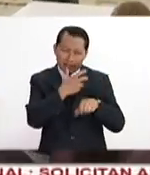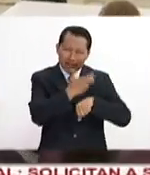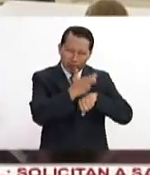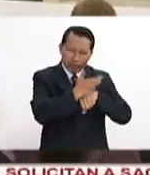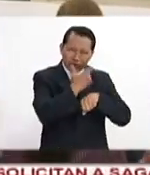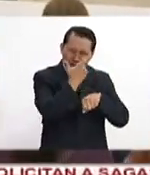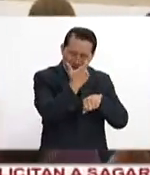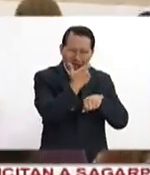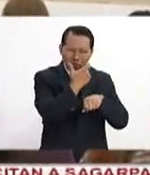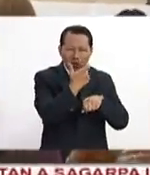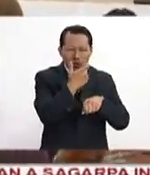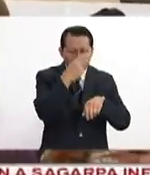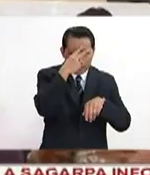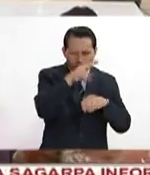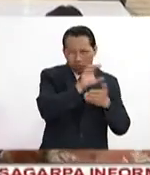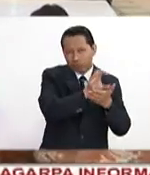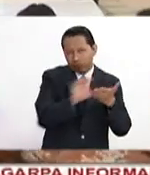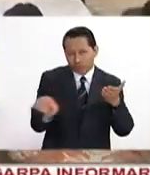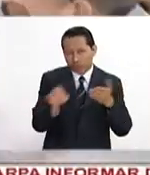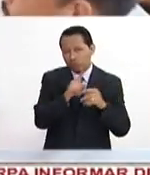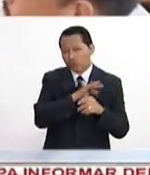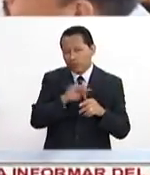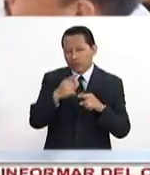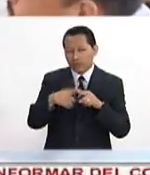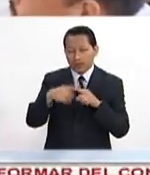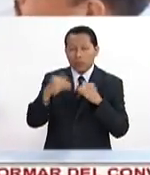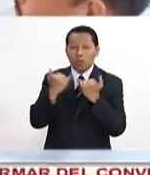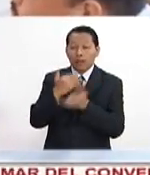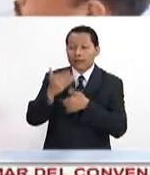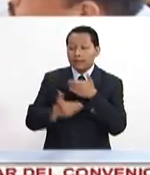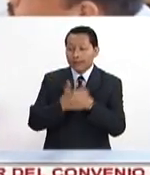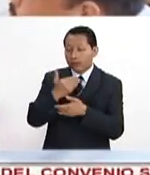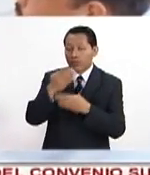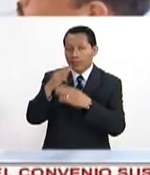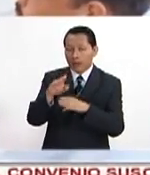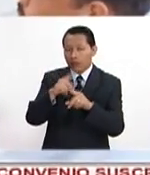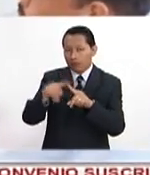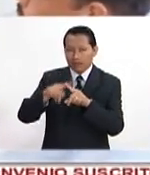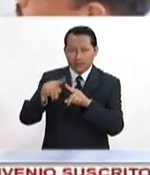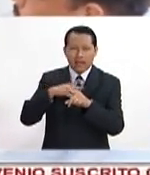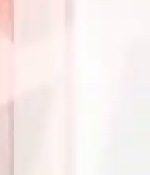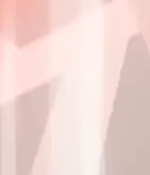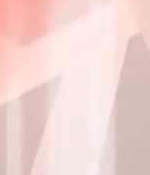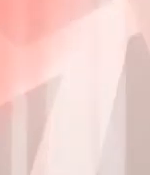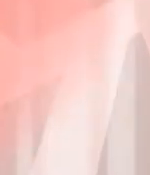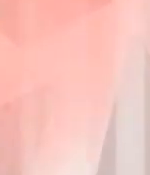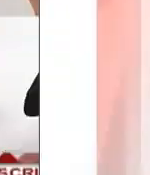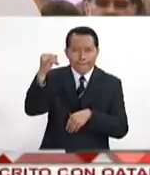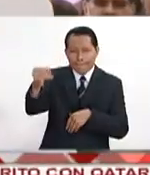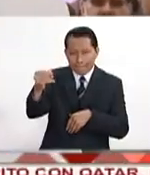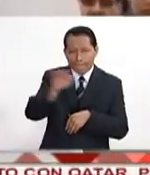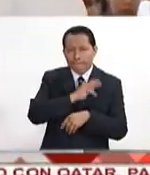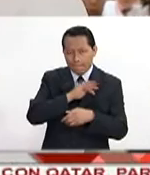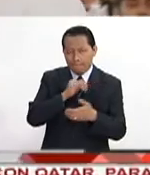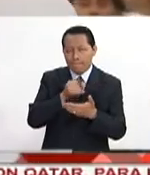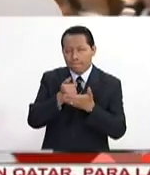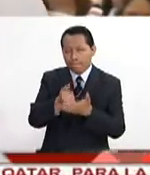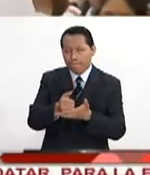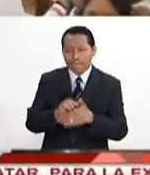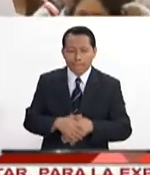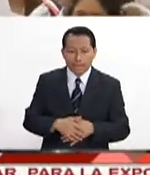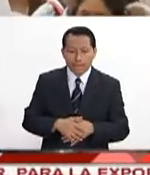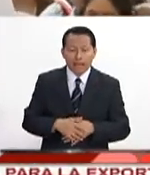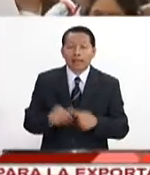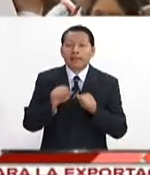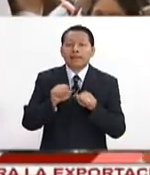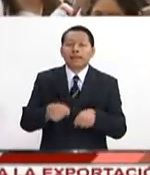como acercar los servicios financieros a los lugares más alejados del país. El sistema financiero nos